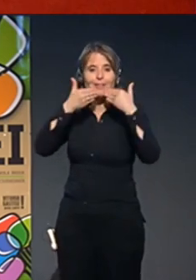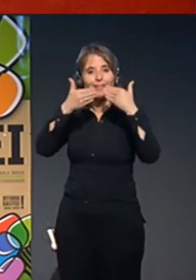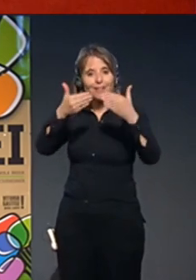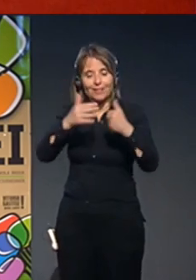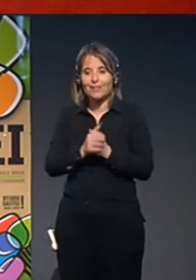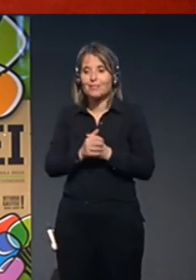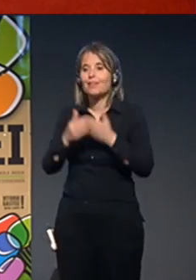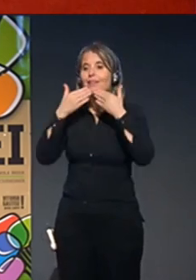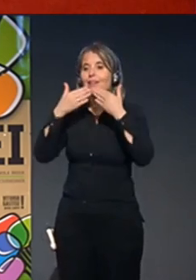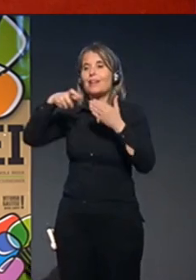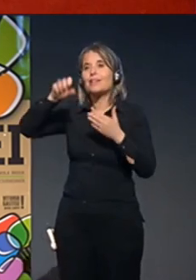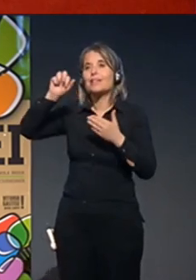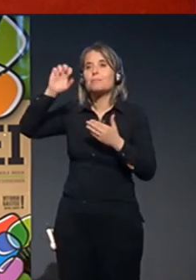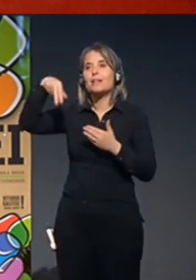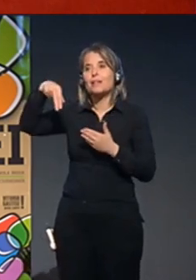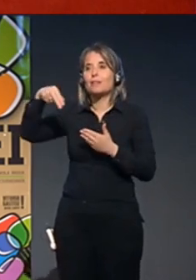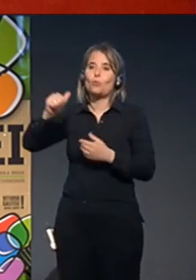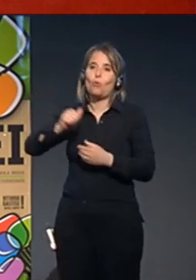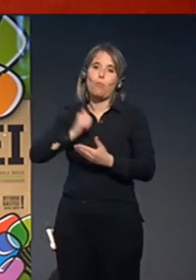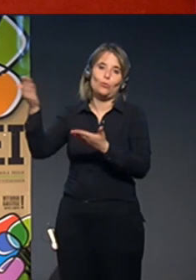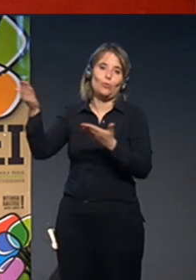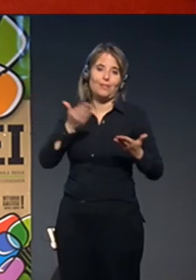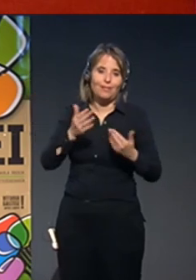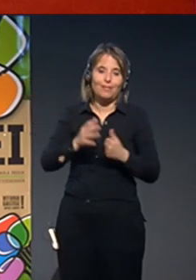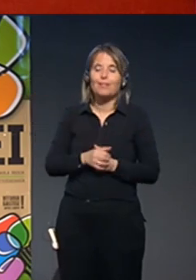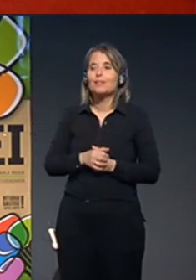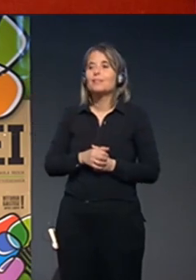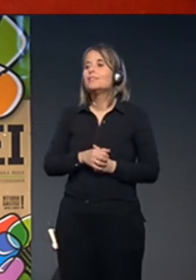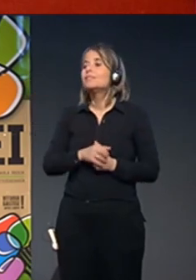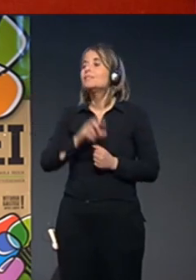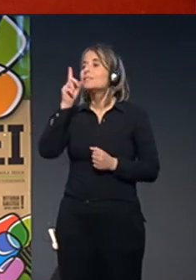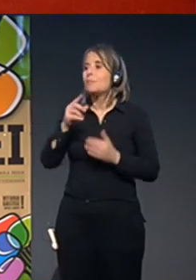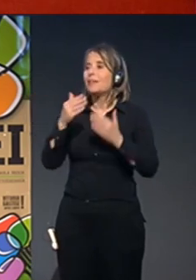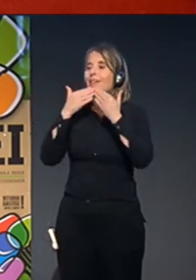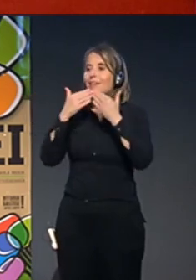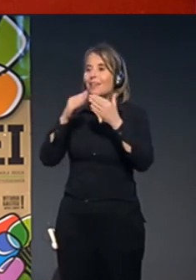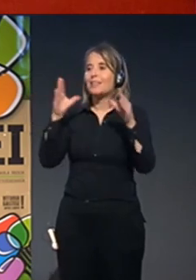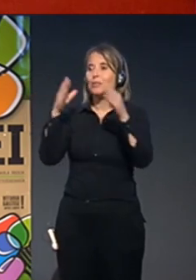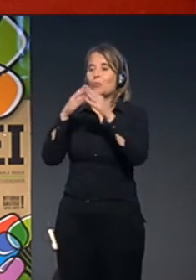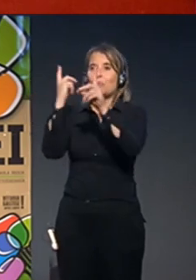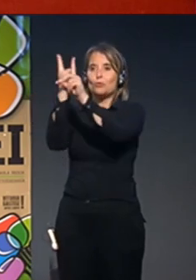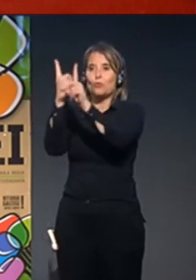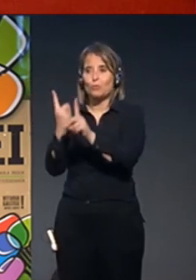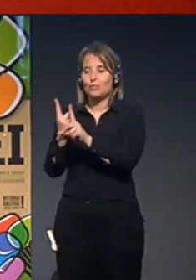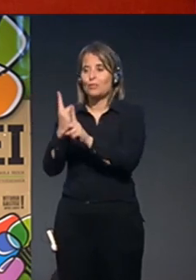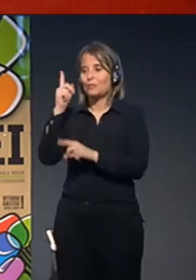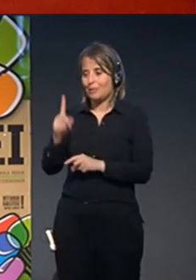gracias Miriam por esta oportunidad maravillosa Quiero agradecer también a los partidos de la